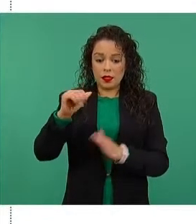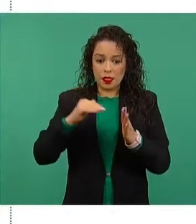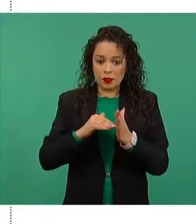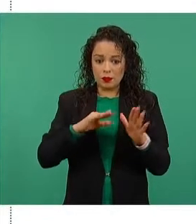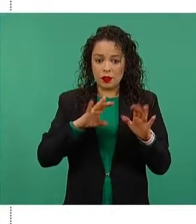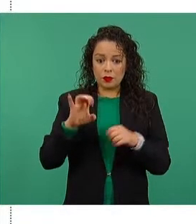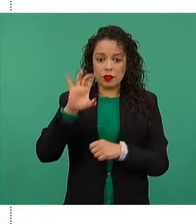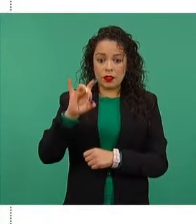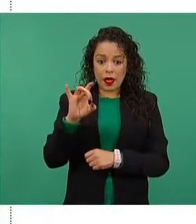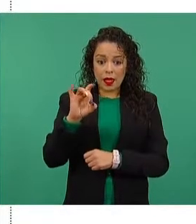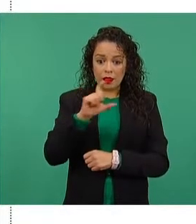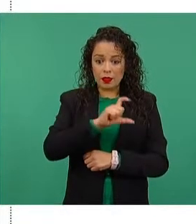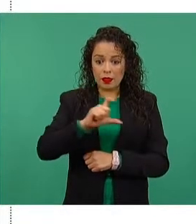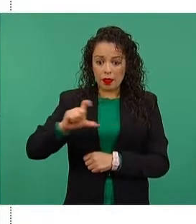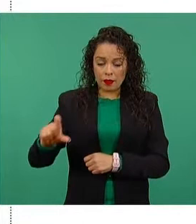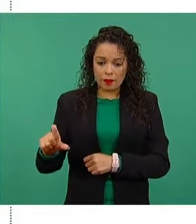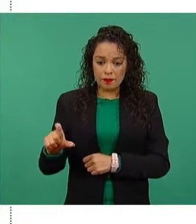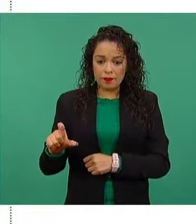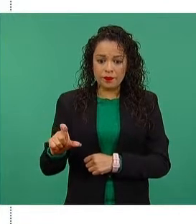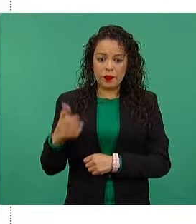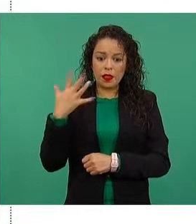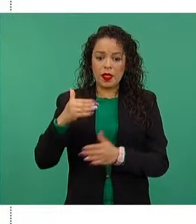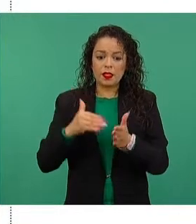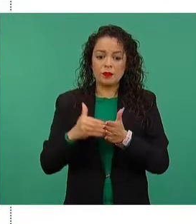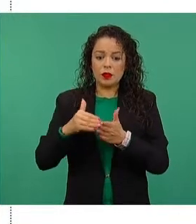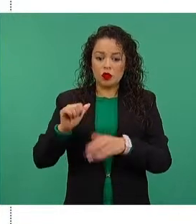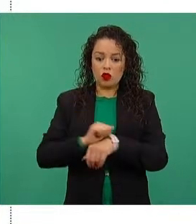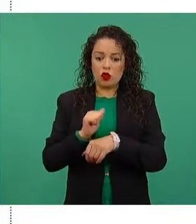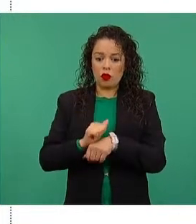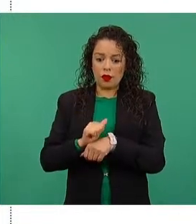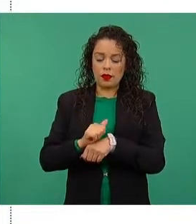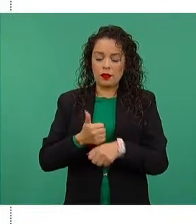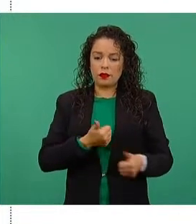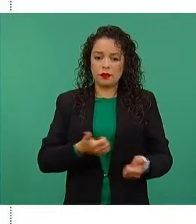1.926.330 dosis, por vía terrestre